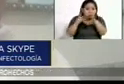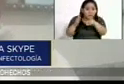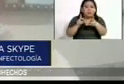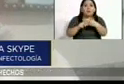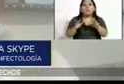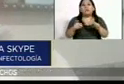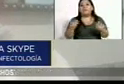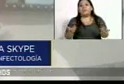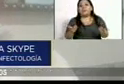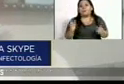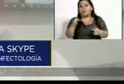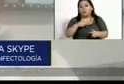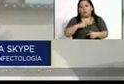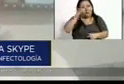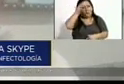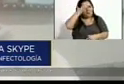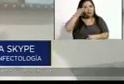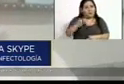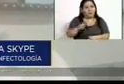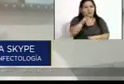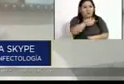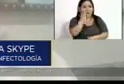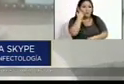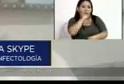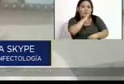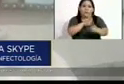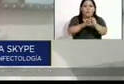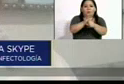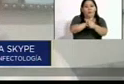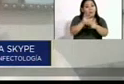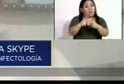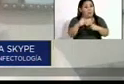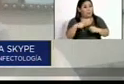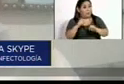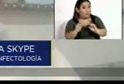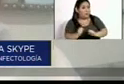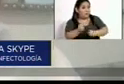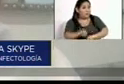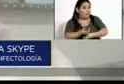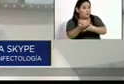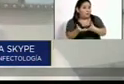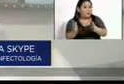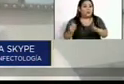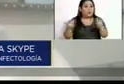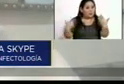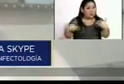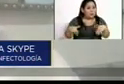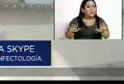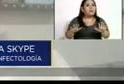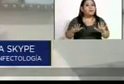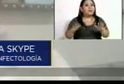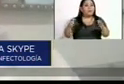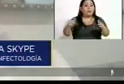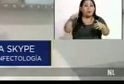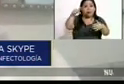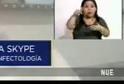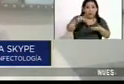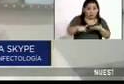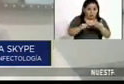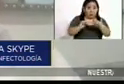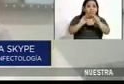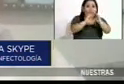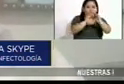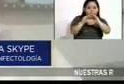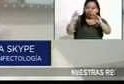por lo tanto, no creo yo que haya sido el COVID-19, pero sin embargo, déjenme decirle que ya una vez el virus entra en la comunidad,